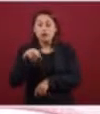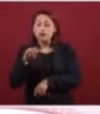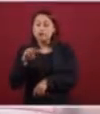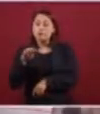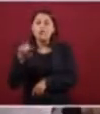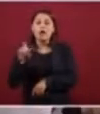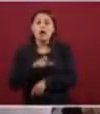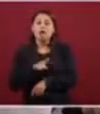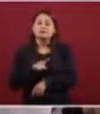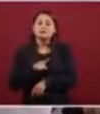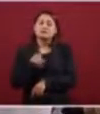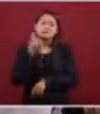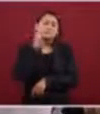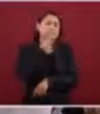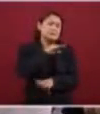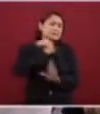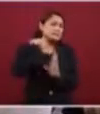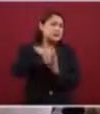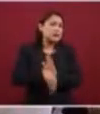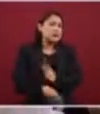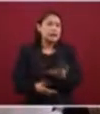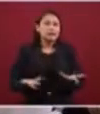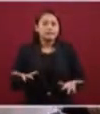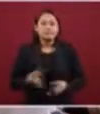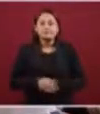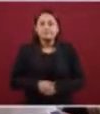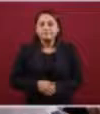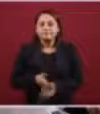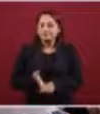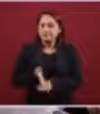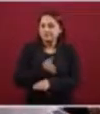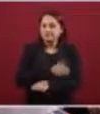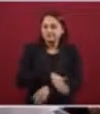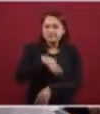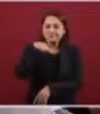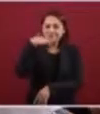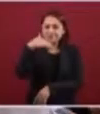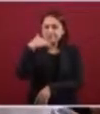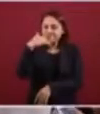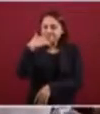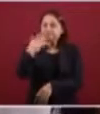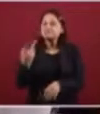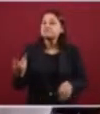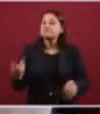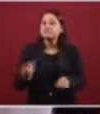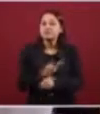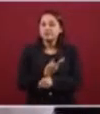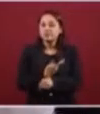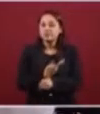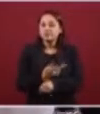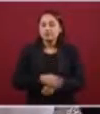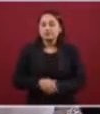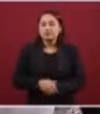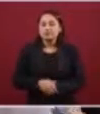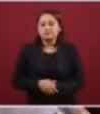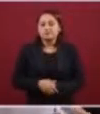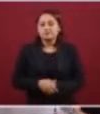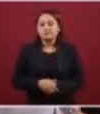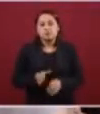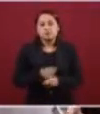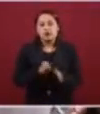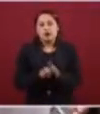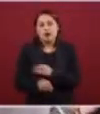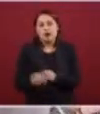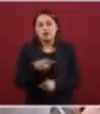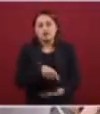Notimex. Una trama de corrupción que se traducía, ¿podemos pasar, por favor? Que se traducía, por ejemplo,